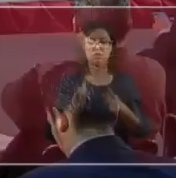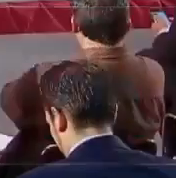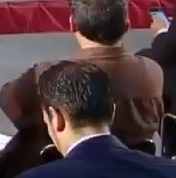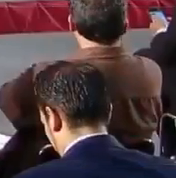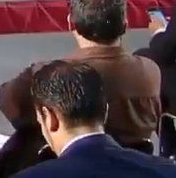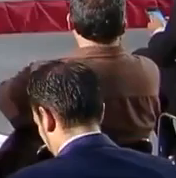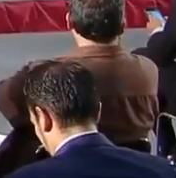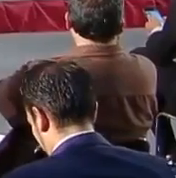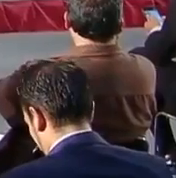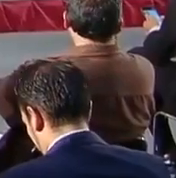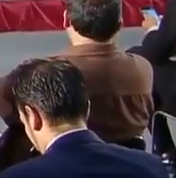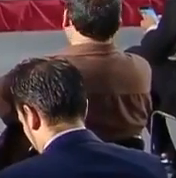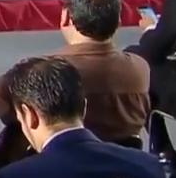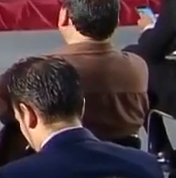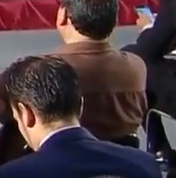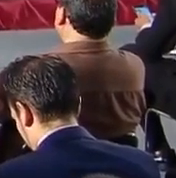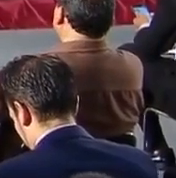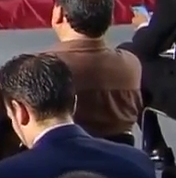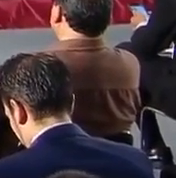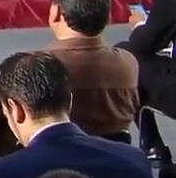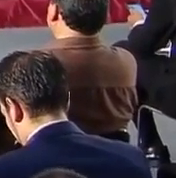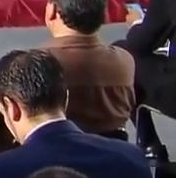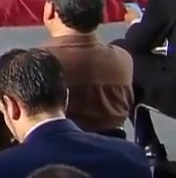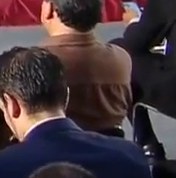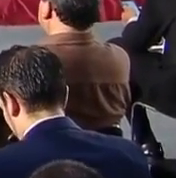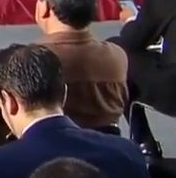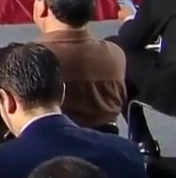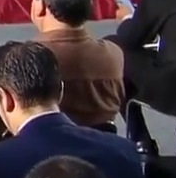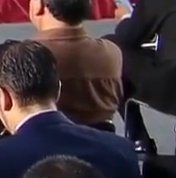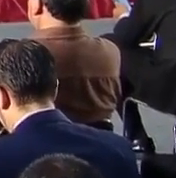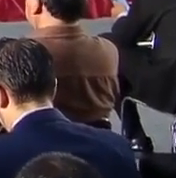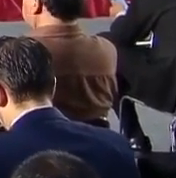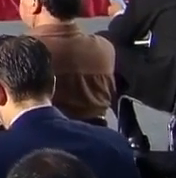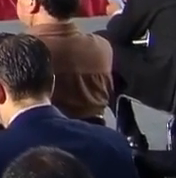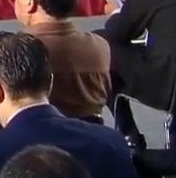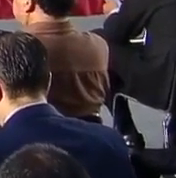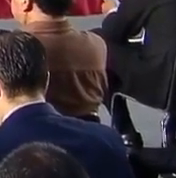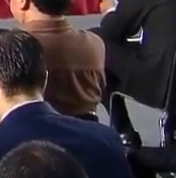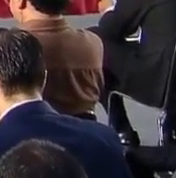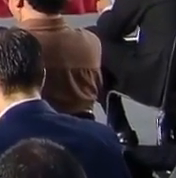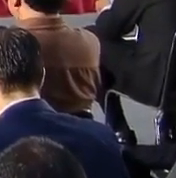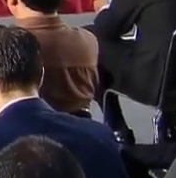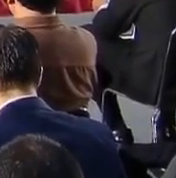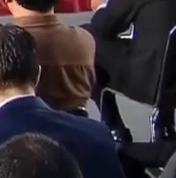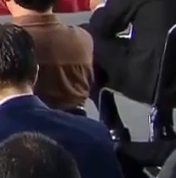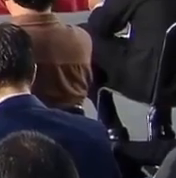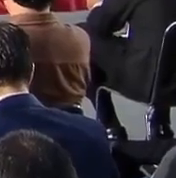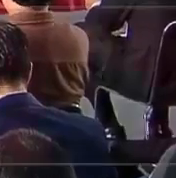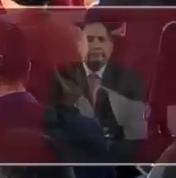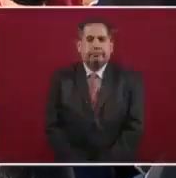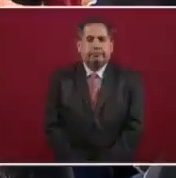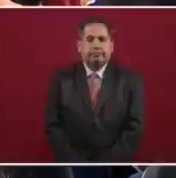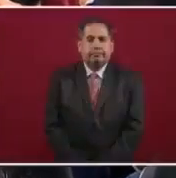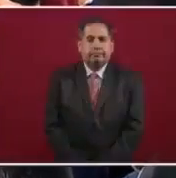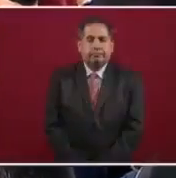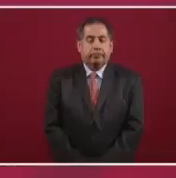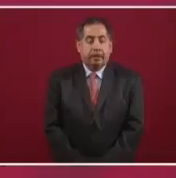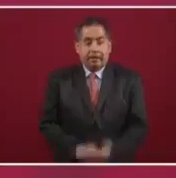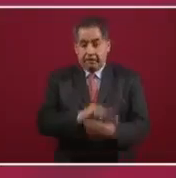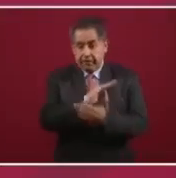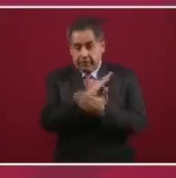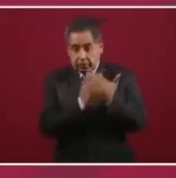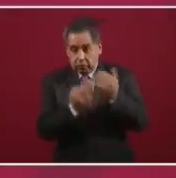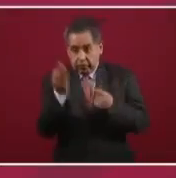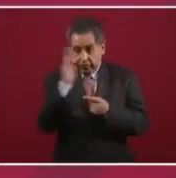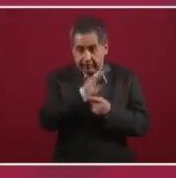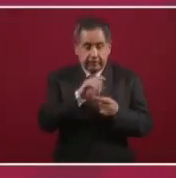las facturas falsas y la creación de empresas fantasmas, y el